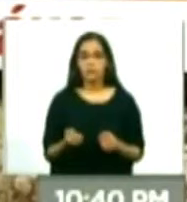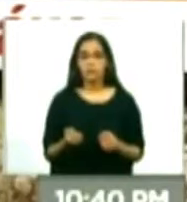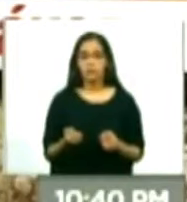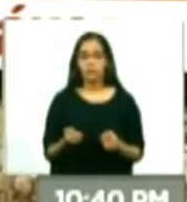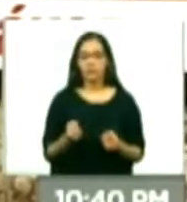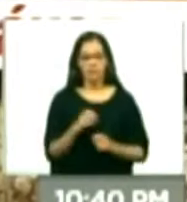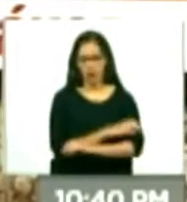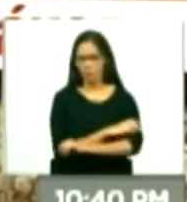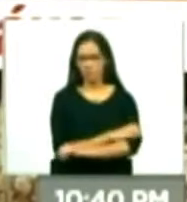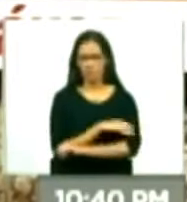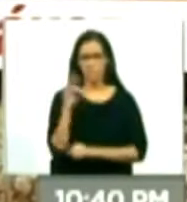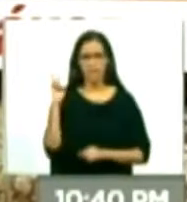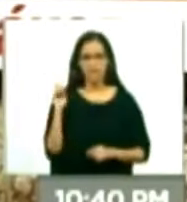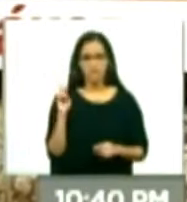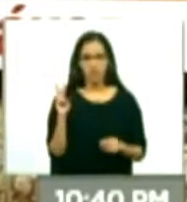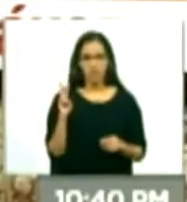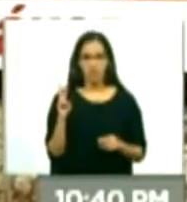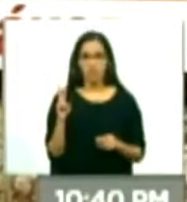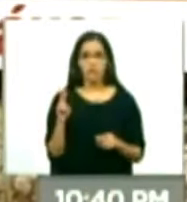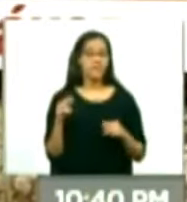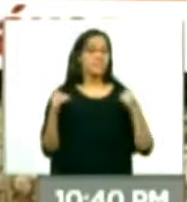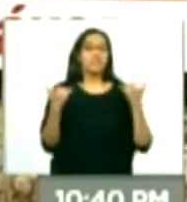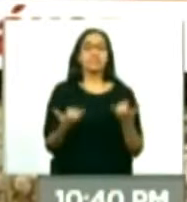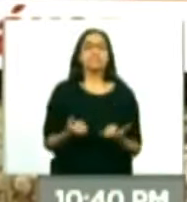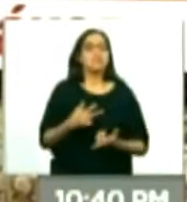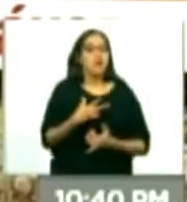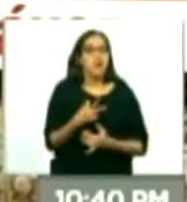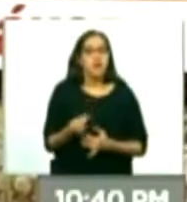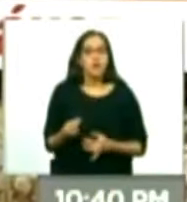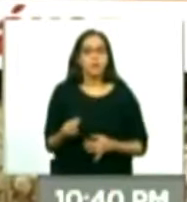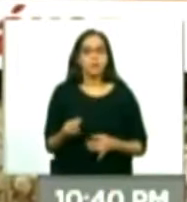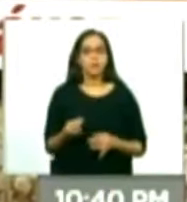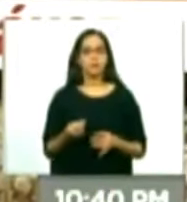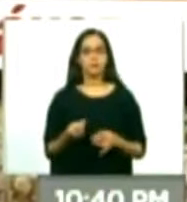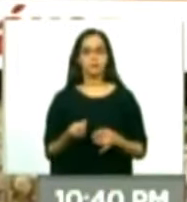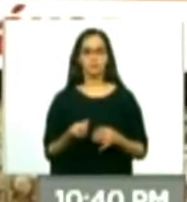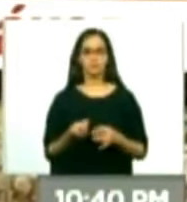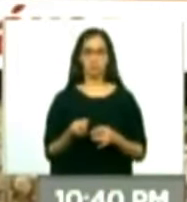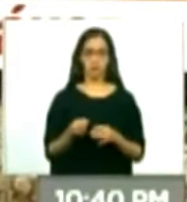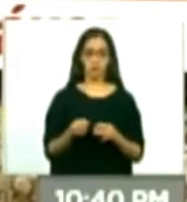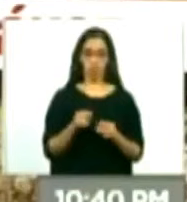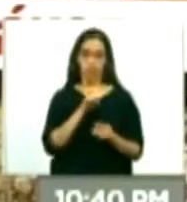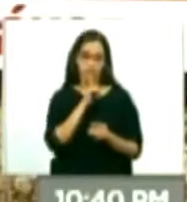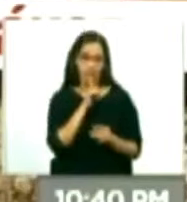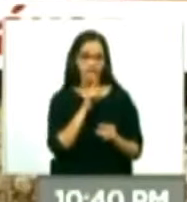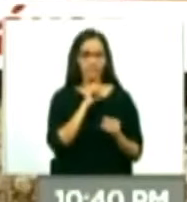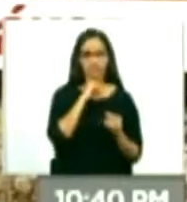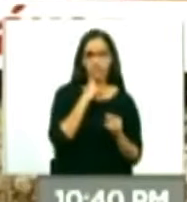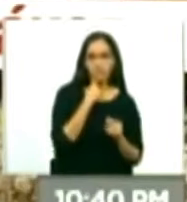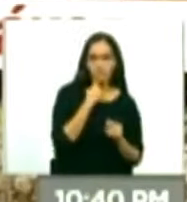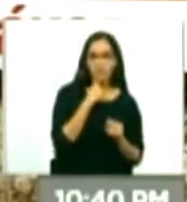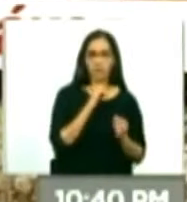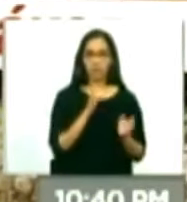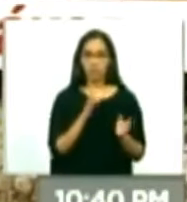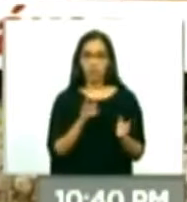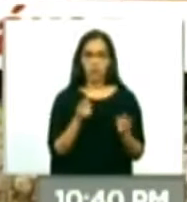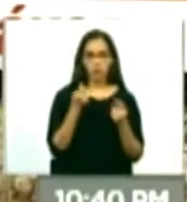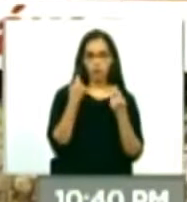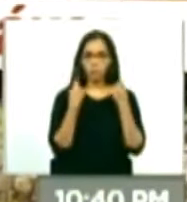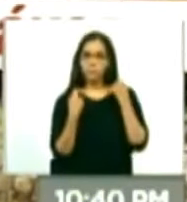oposición venezolana, o sea, ya no es tras bastidores, ya no es